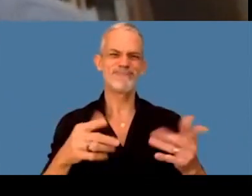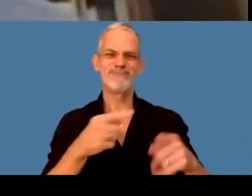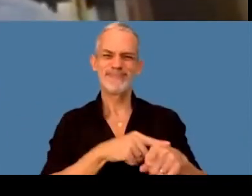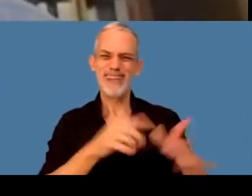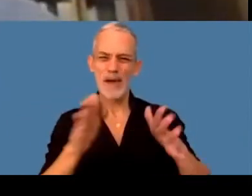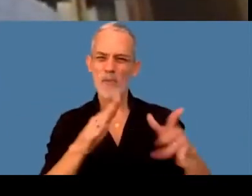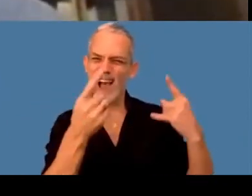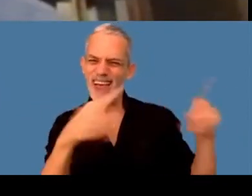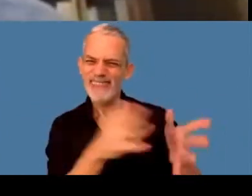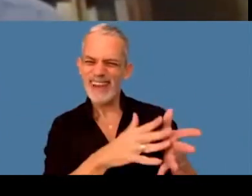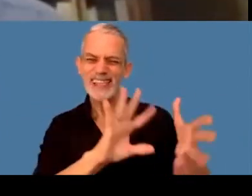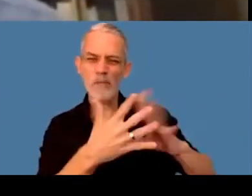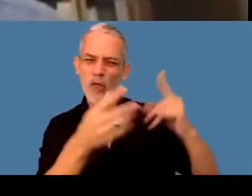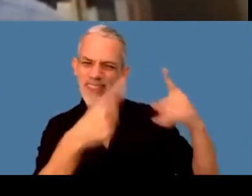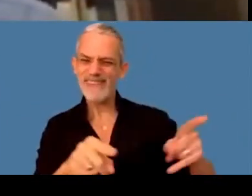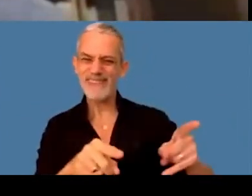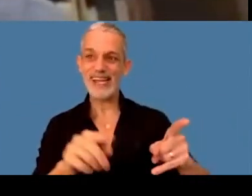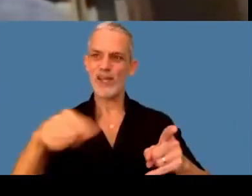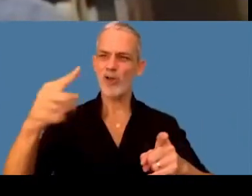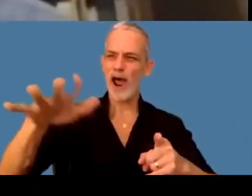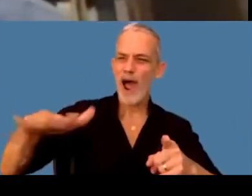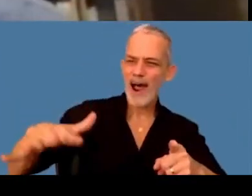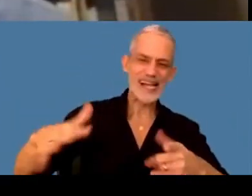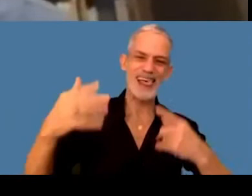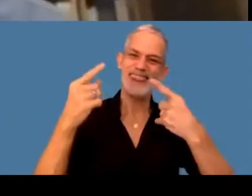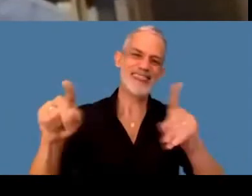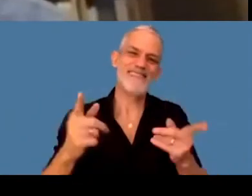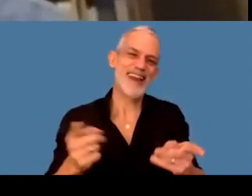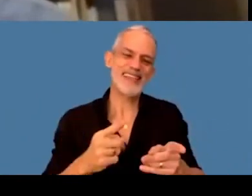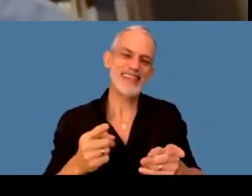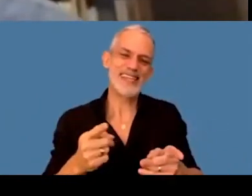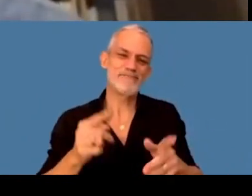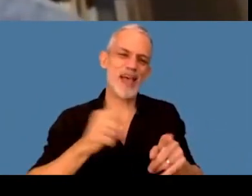otros modelos y frente a otras realidades, esto